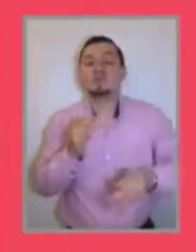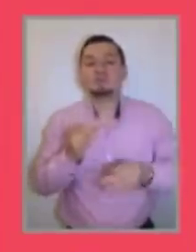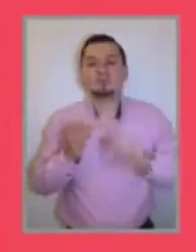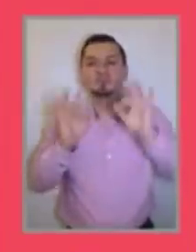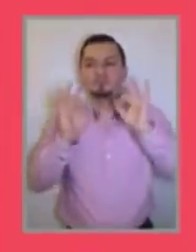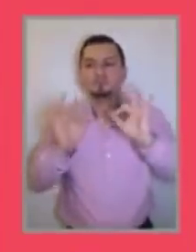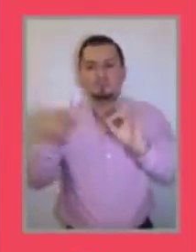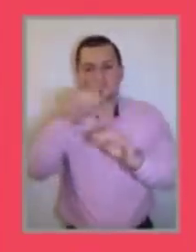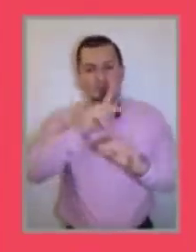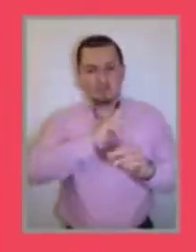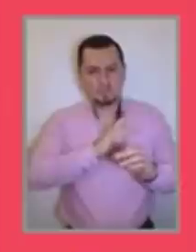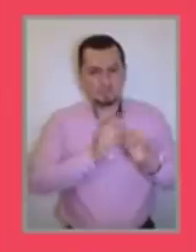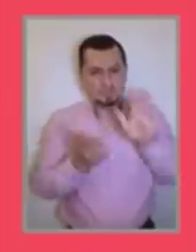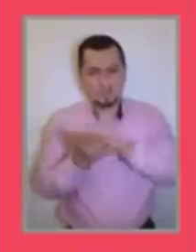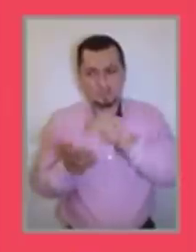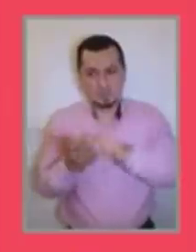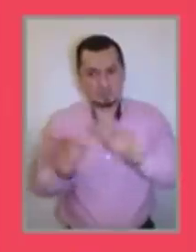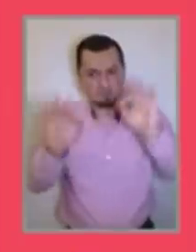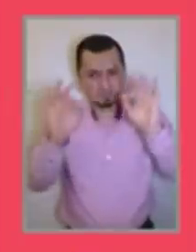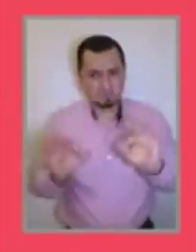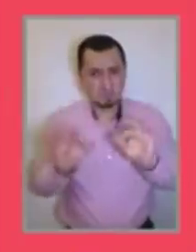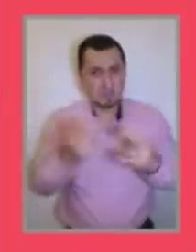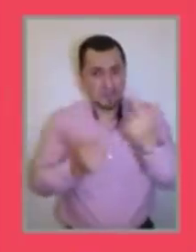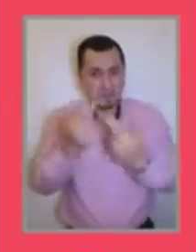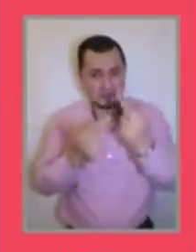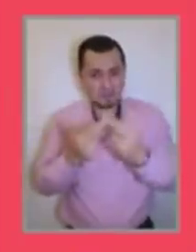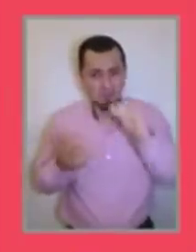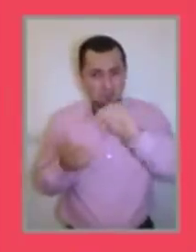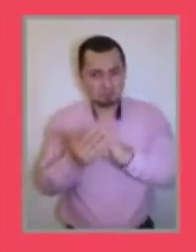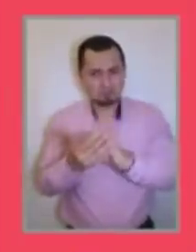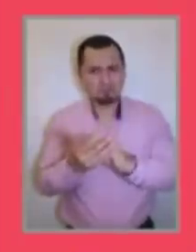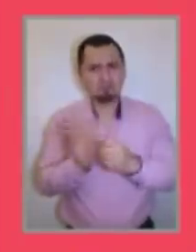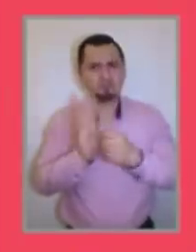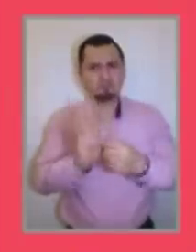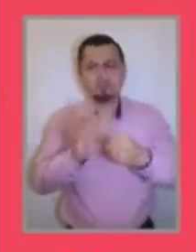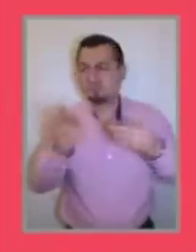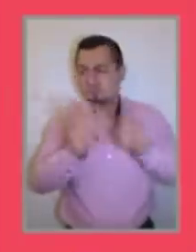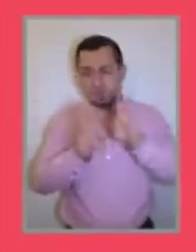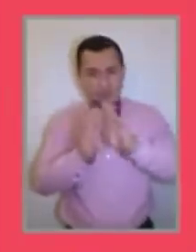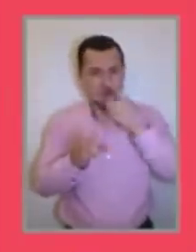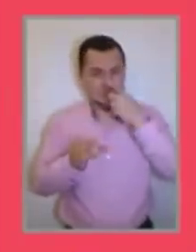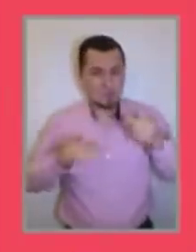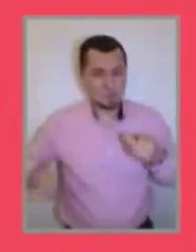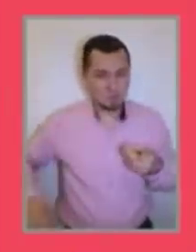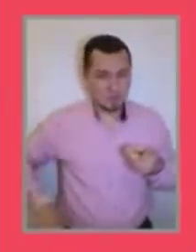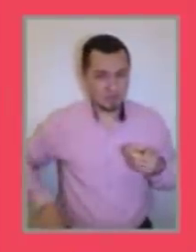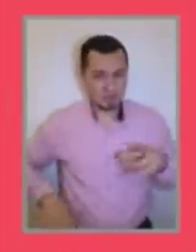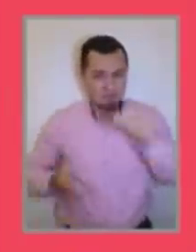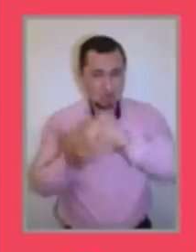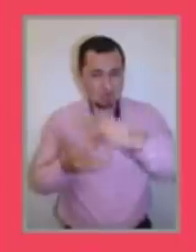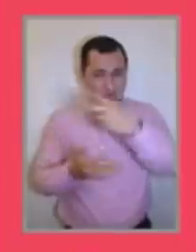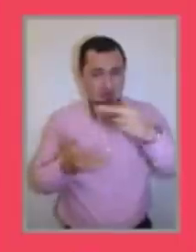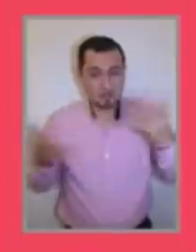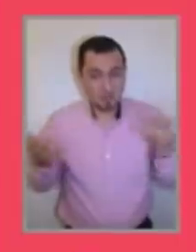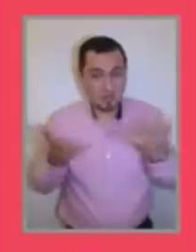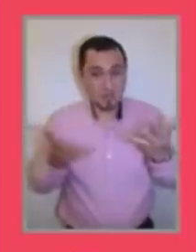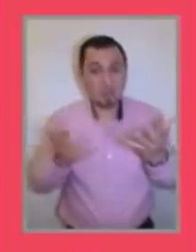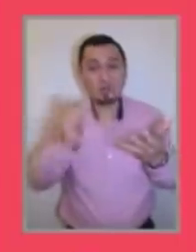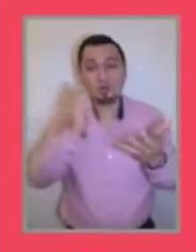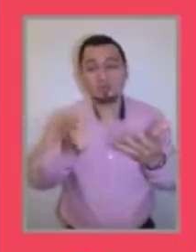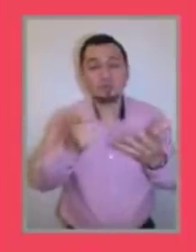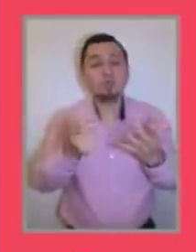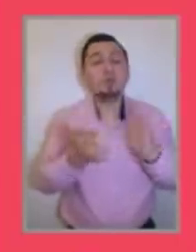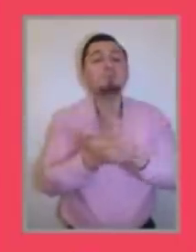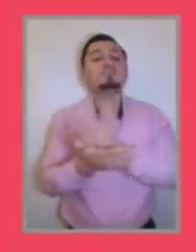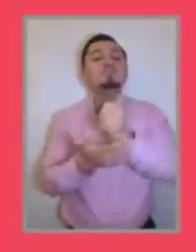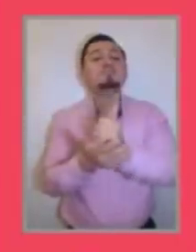generó este documento y se ajustó el del regreso a la presencialidad, que, como dice el señor gobernador, fue totalmente aprobado